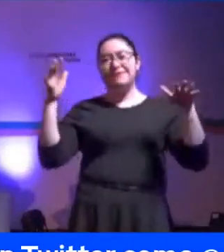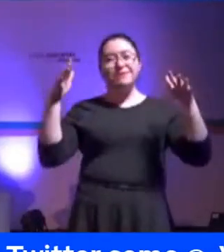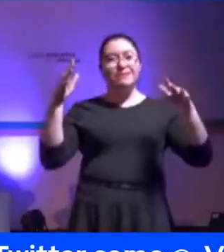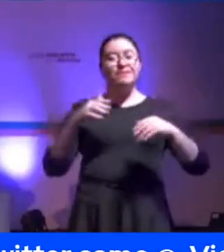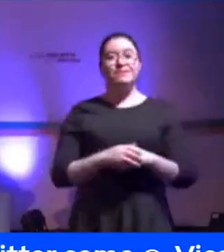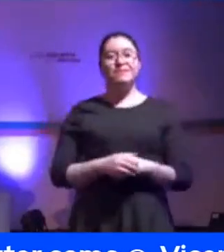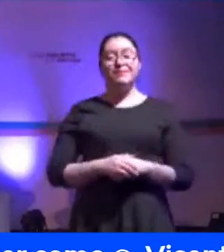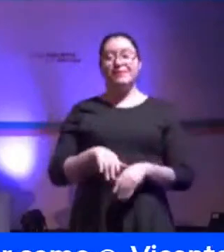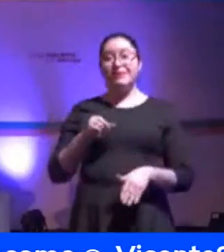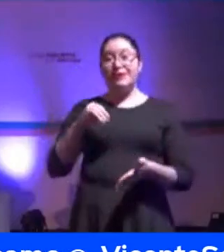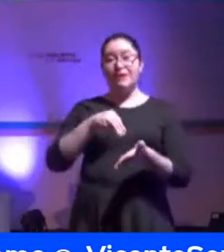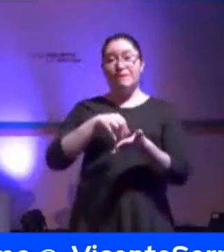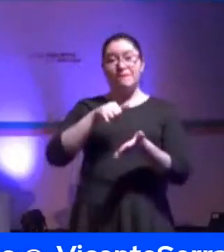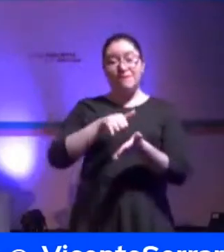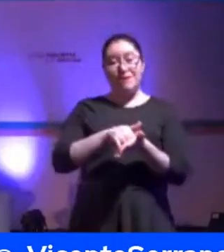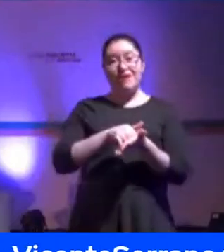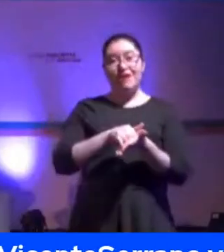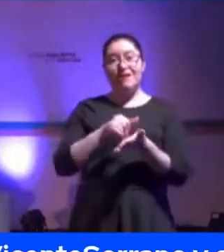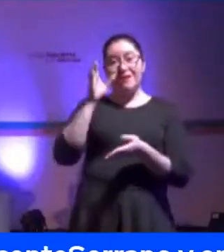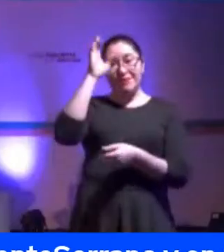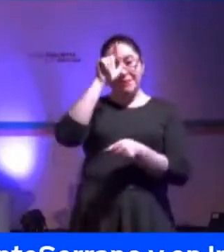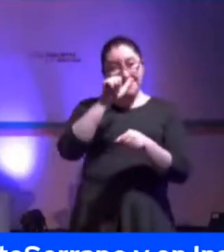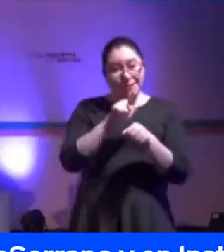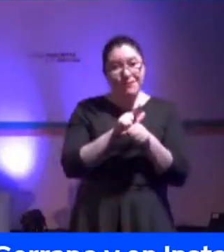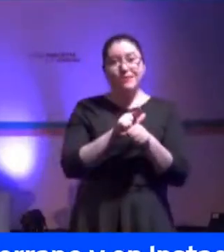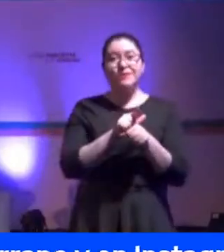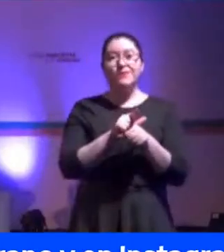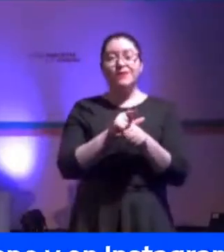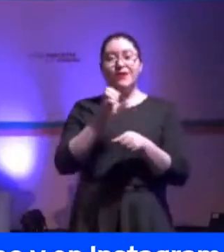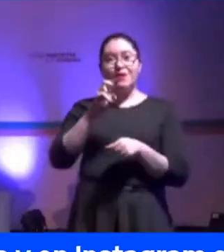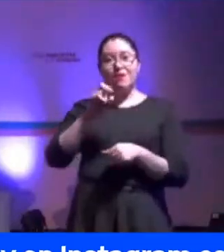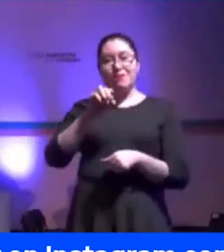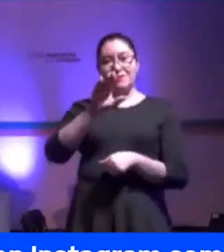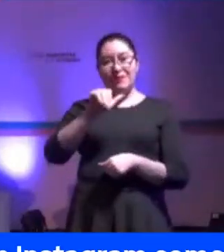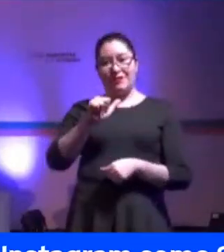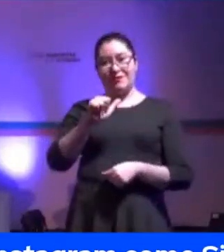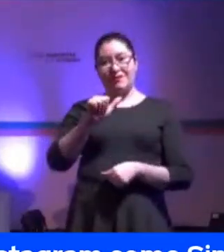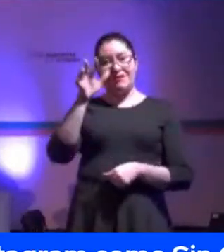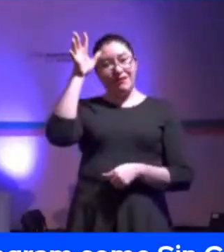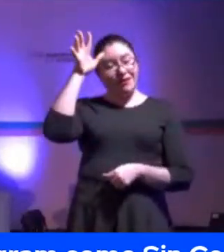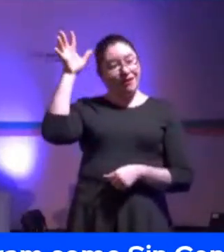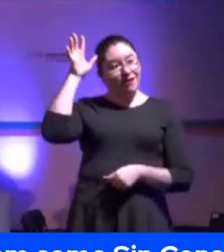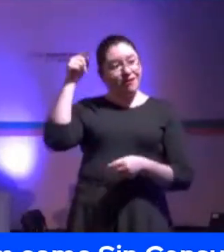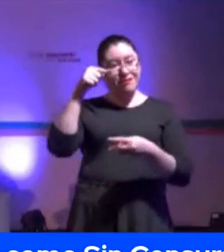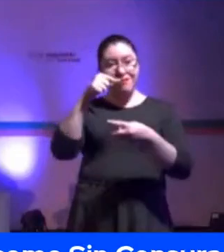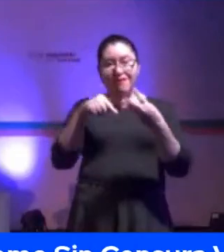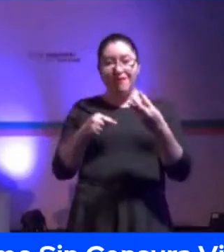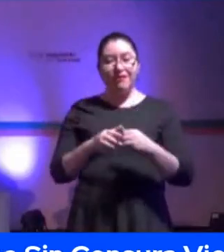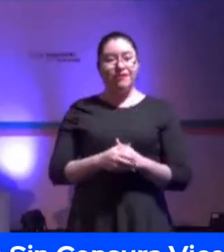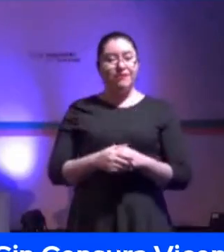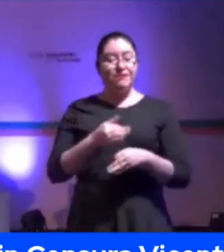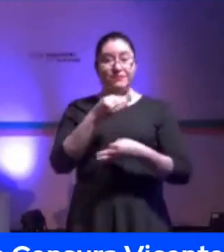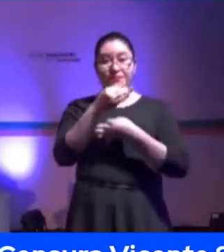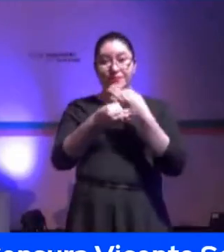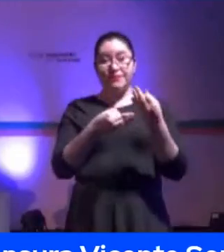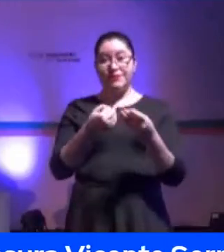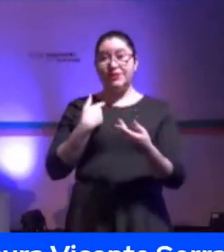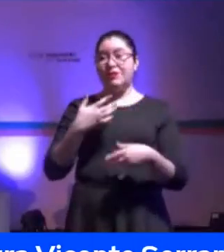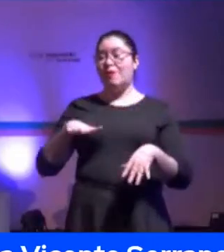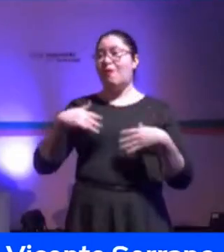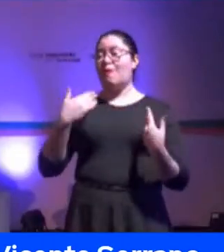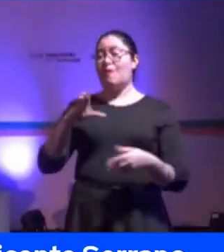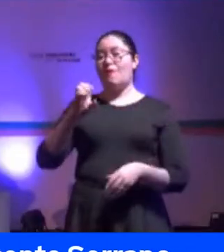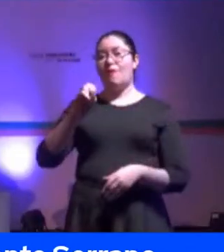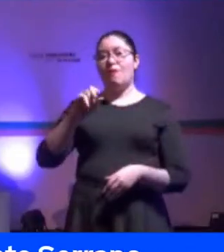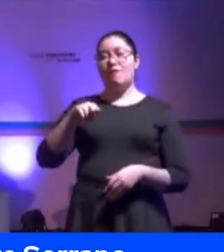cultura maya, la olmeca, la azteca. Las culturas. La cultura madre de todo el continente americano, la cultura olmeca, que